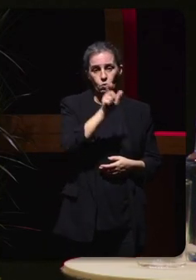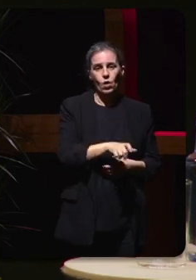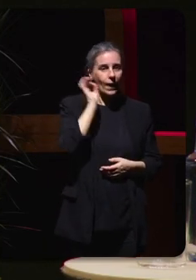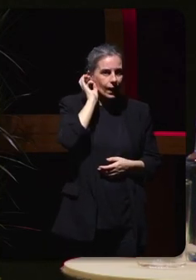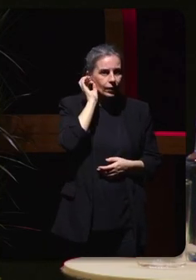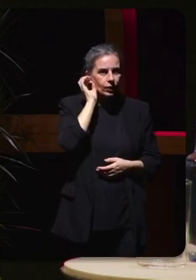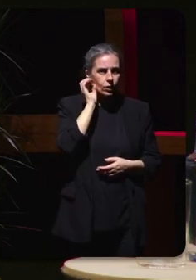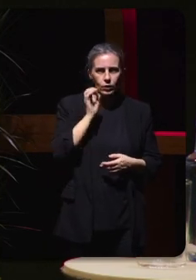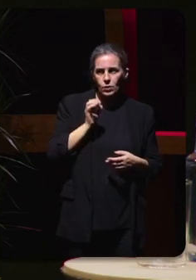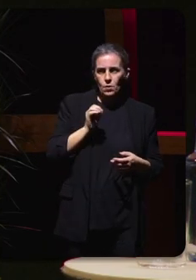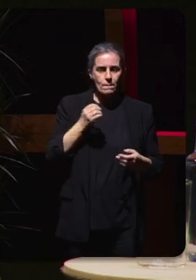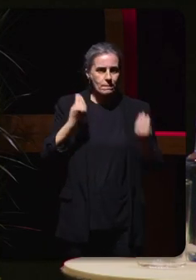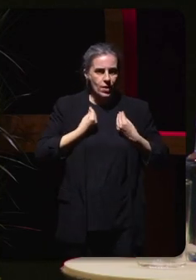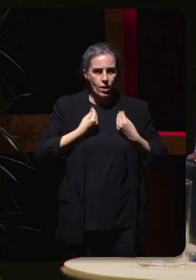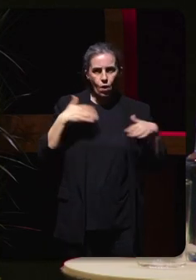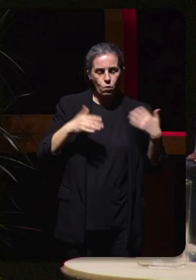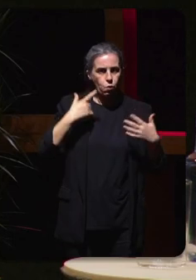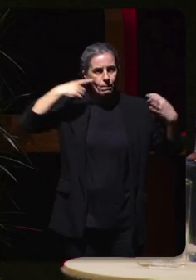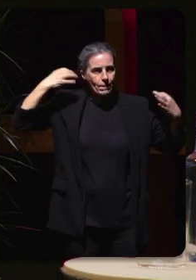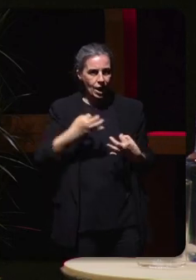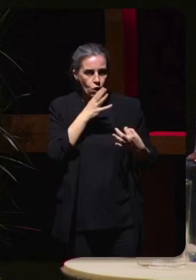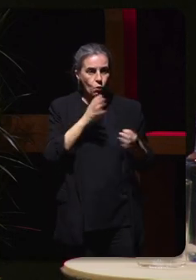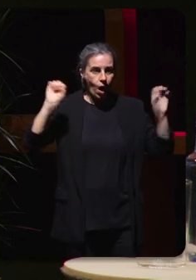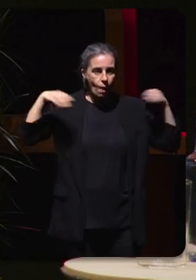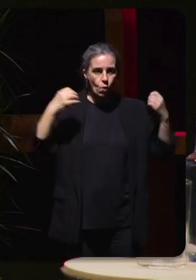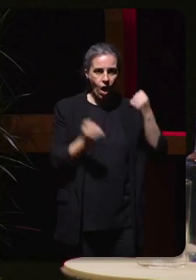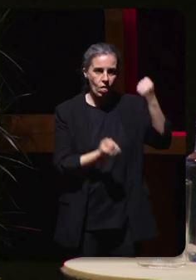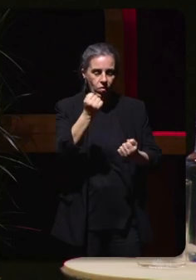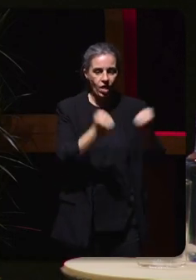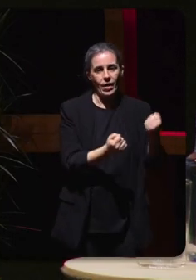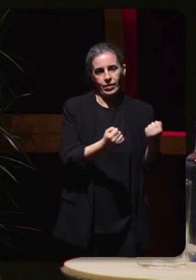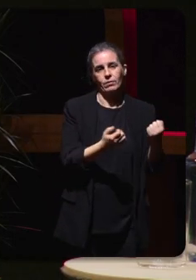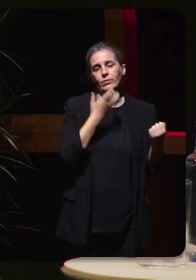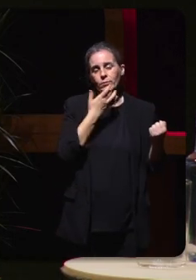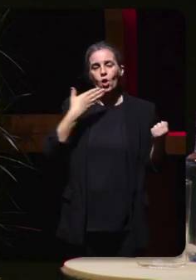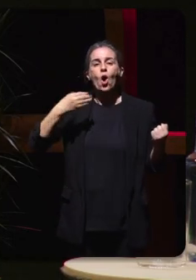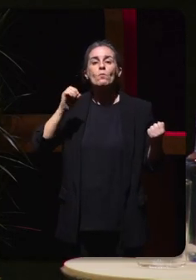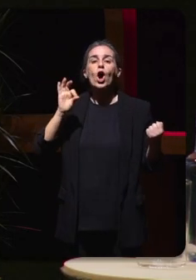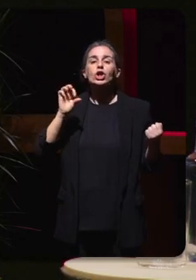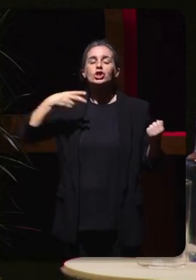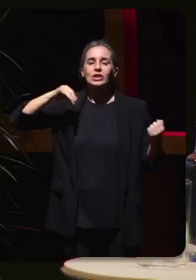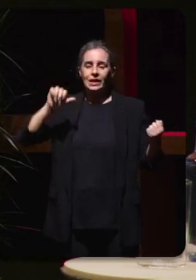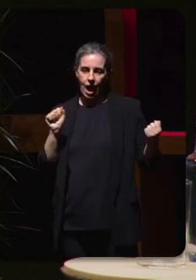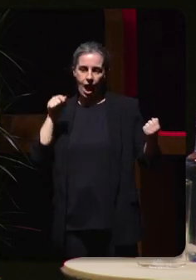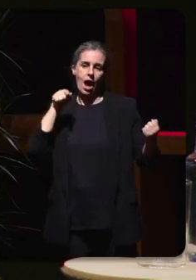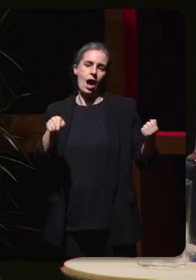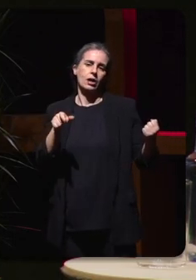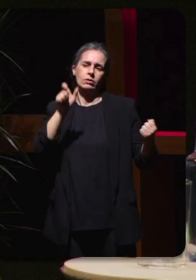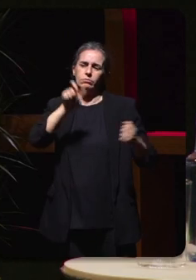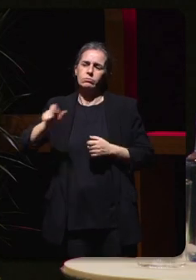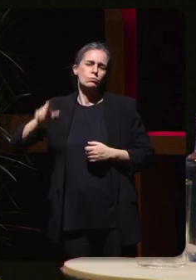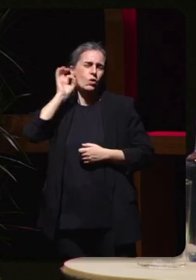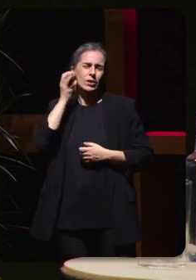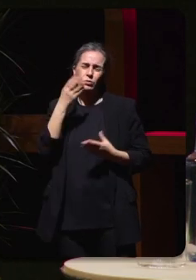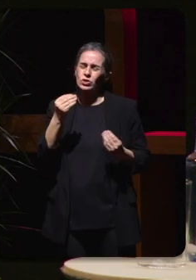ambulancia, etcétera, ¿no? En Bosnia, por ejemplo, ¿no?, pues cientos de chicas violadas como táctica de guerra, pues